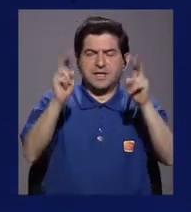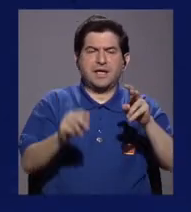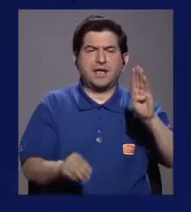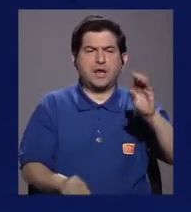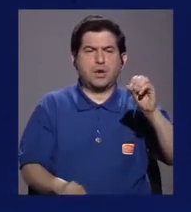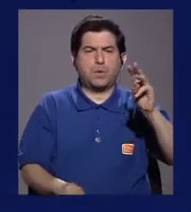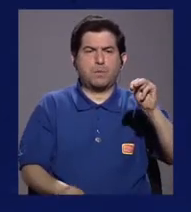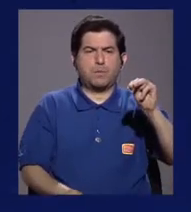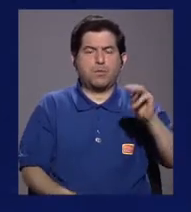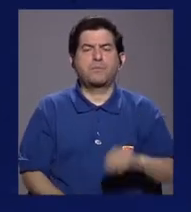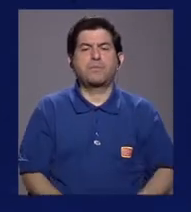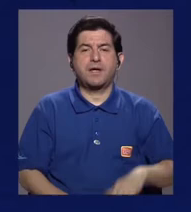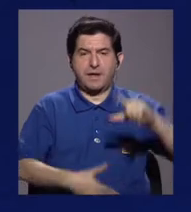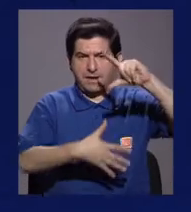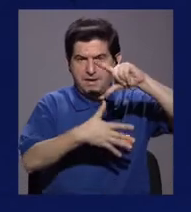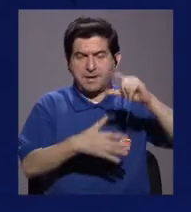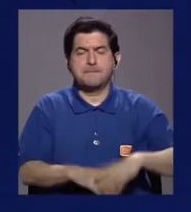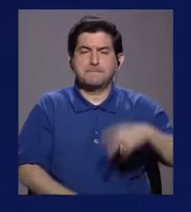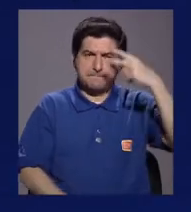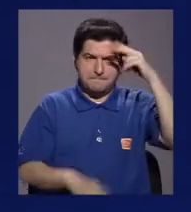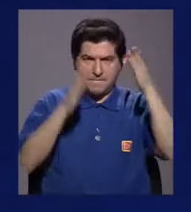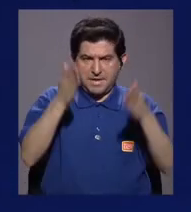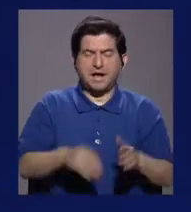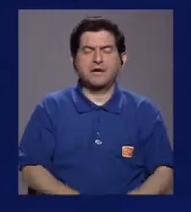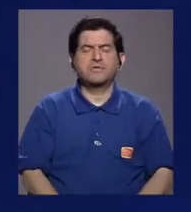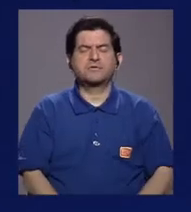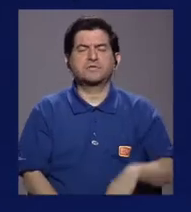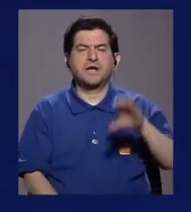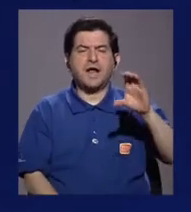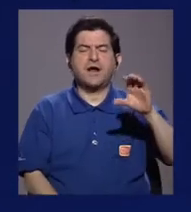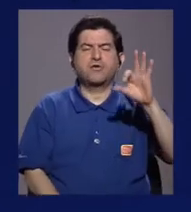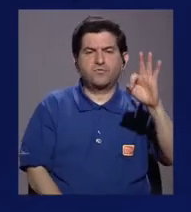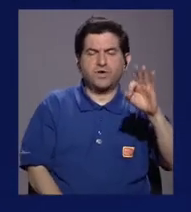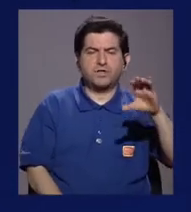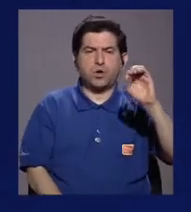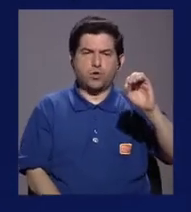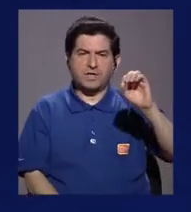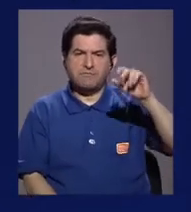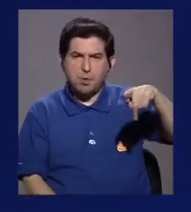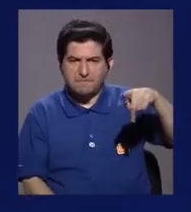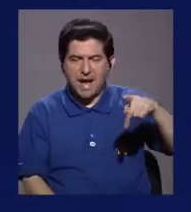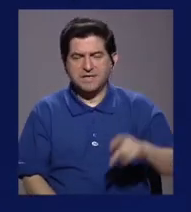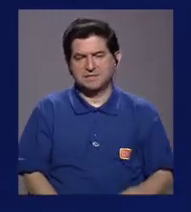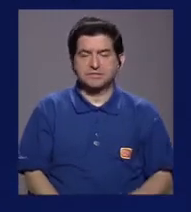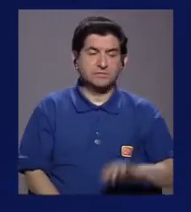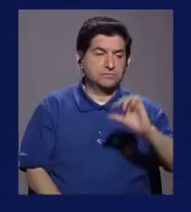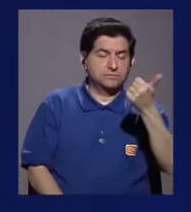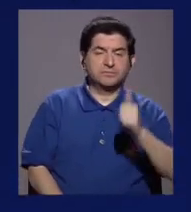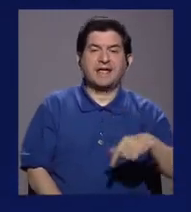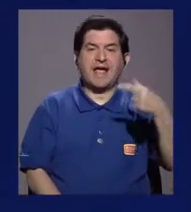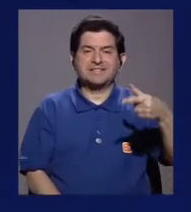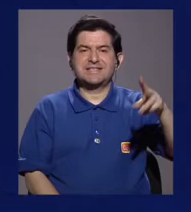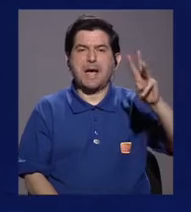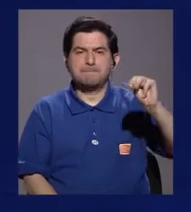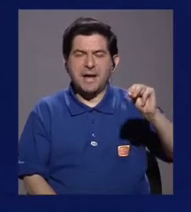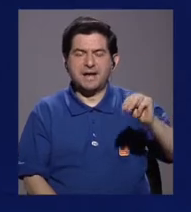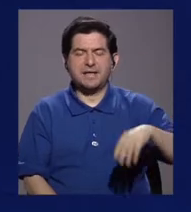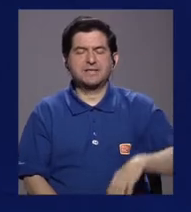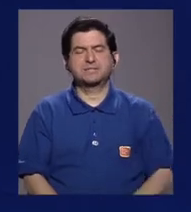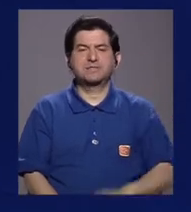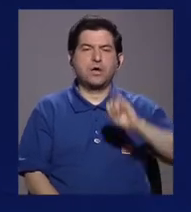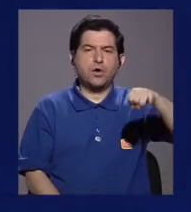latinoamericano sobre todo los mexicanos carlos fuentes octavio paz pero otros latinoamericanos como